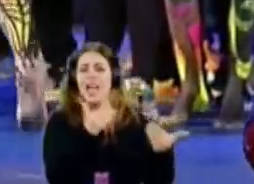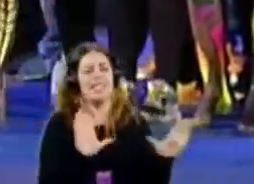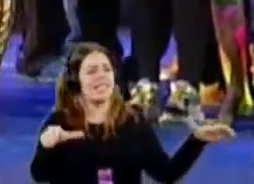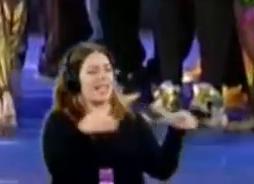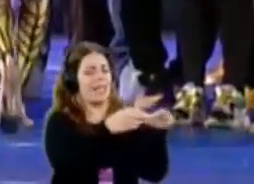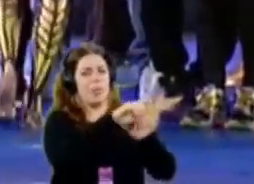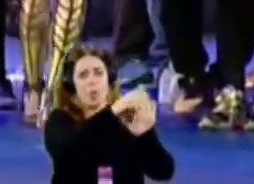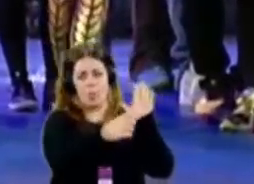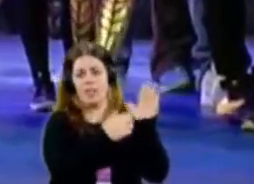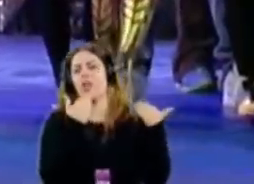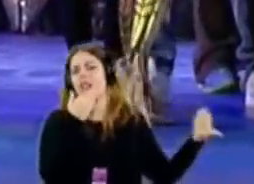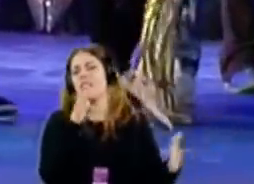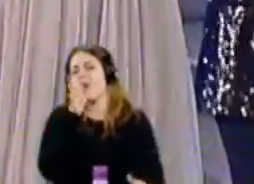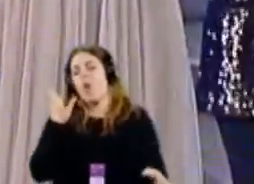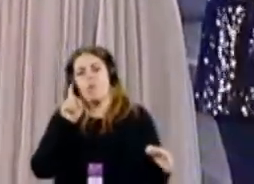por participar.